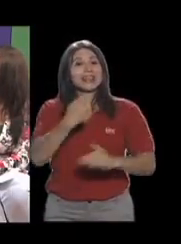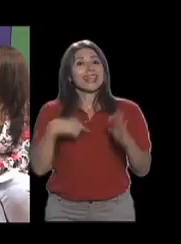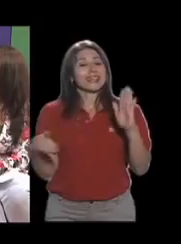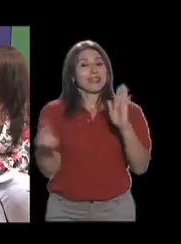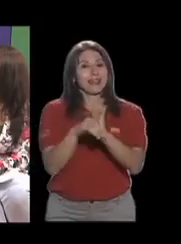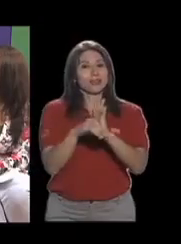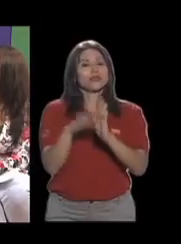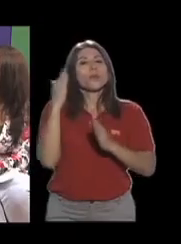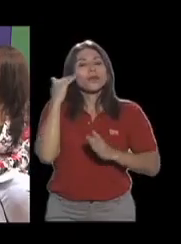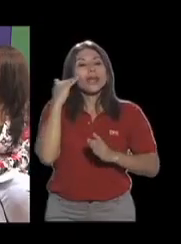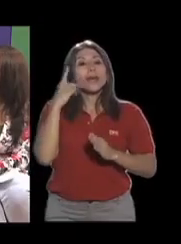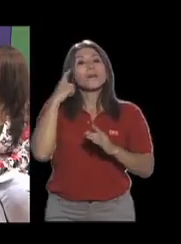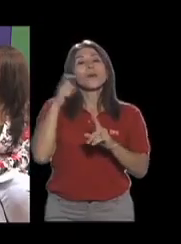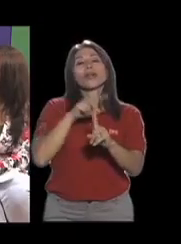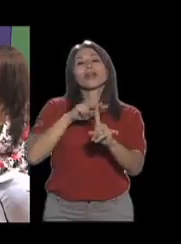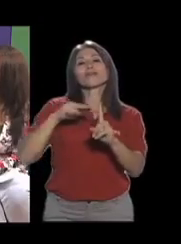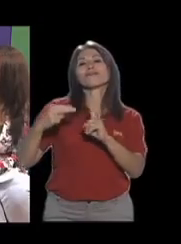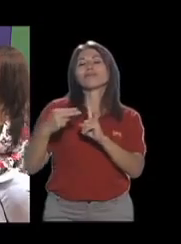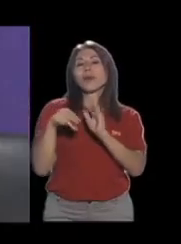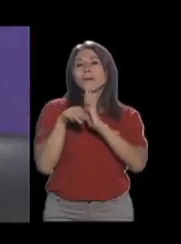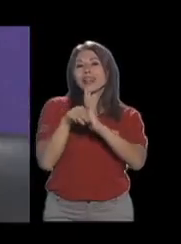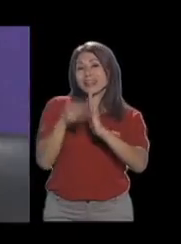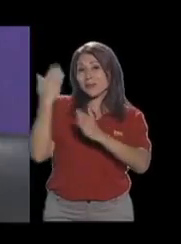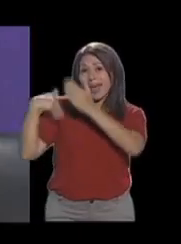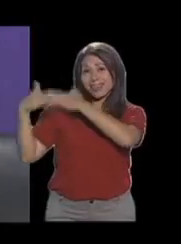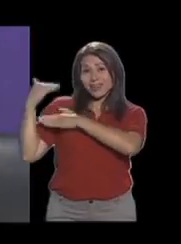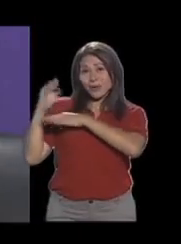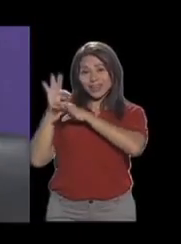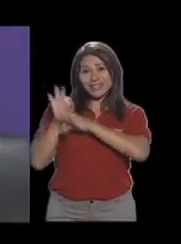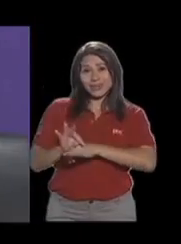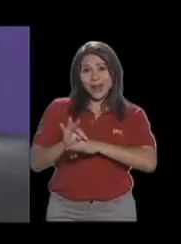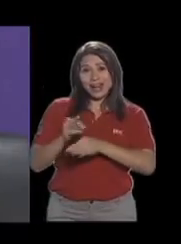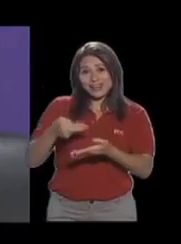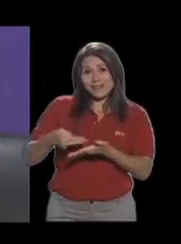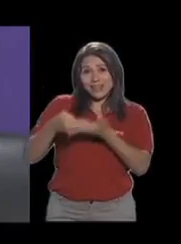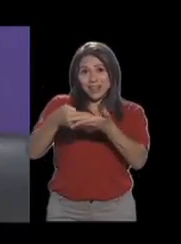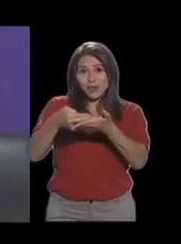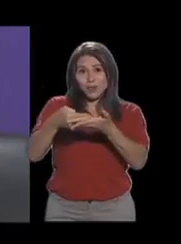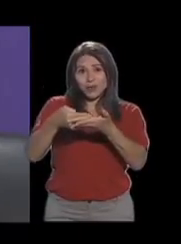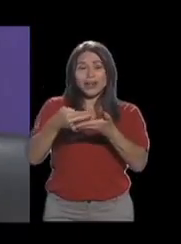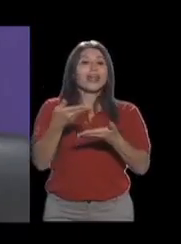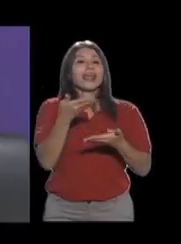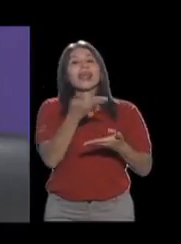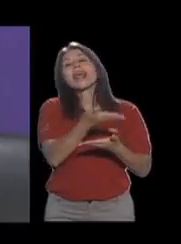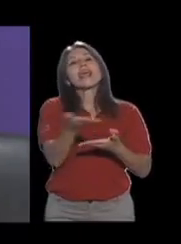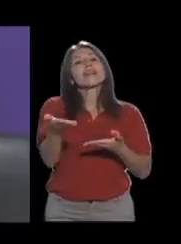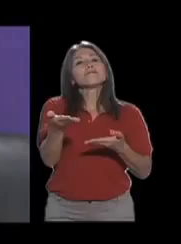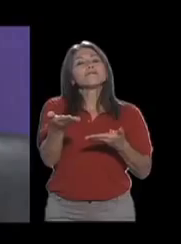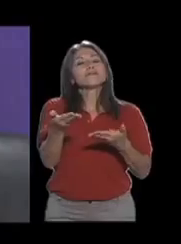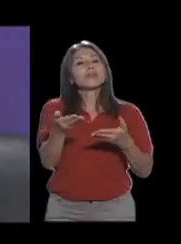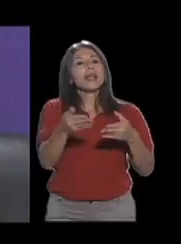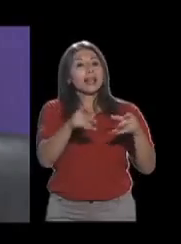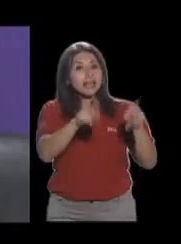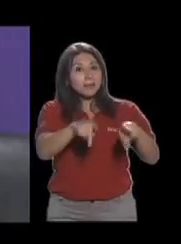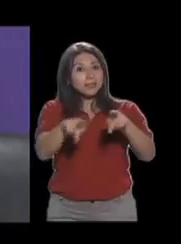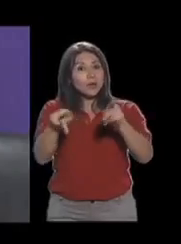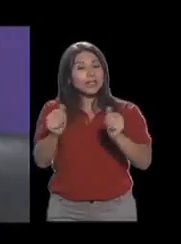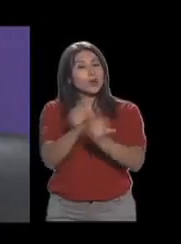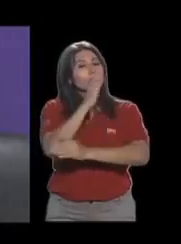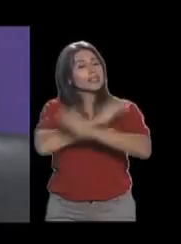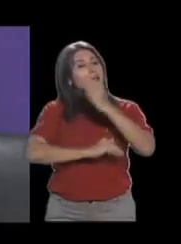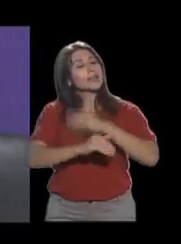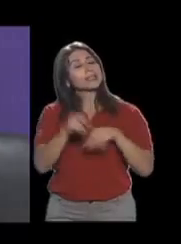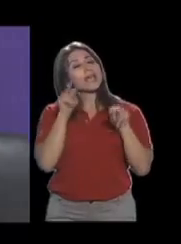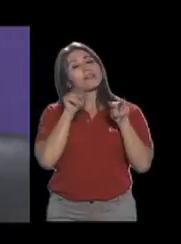a un paradigma anterior, ¿verdad?, de rehabilitación tradicional, el concepto de las personas con discapacidad es que